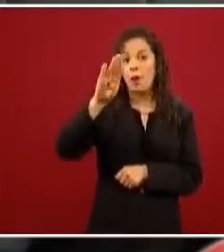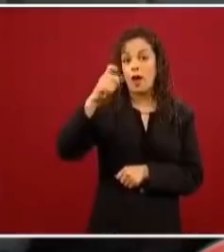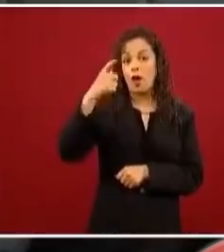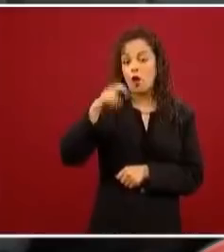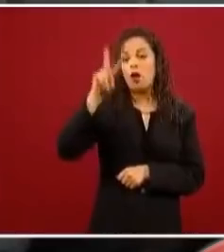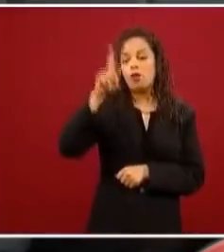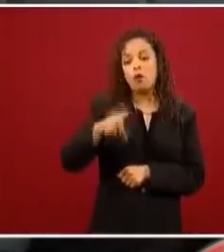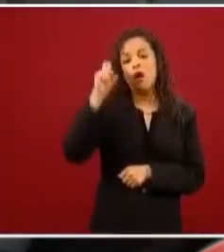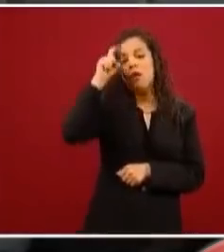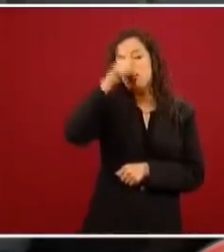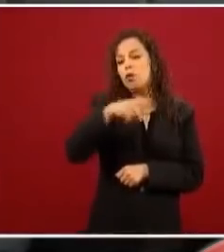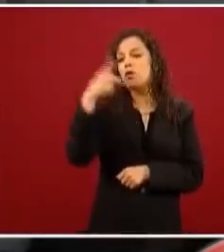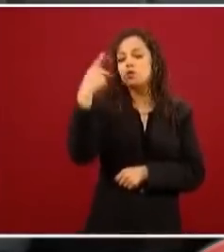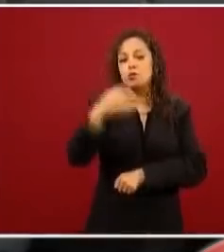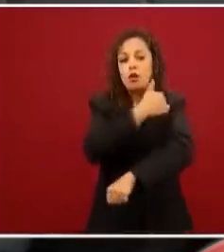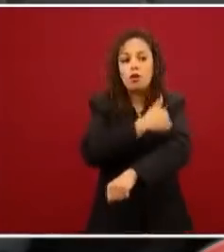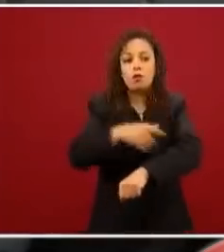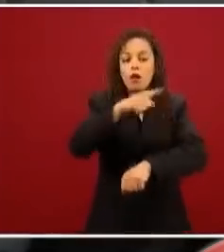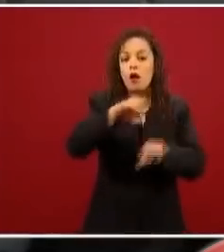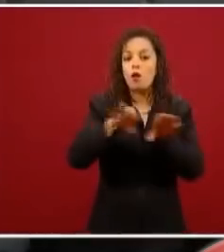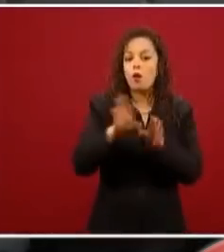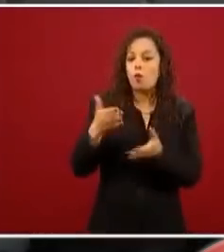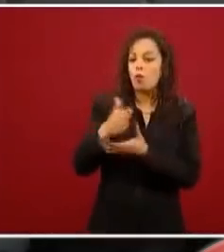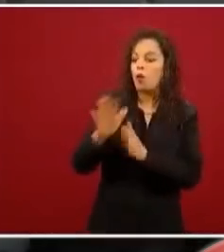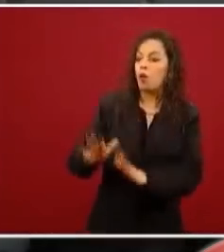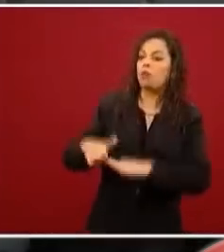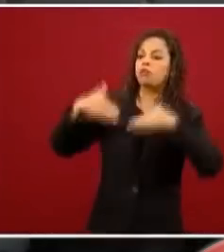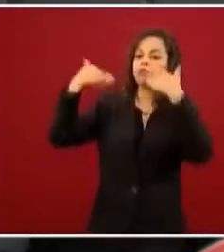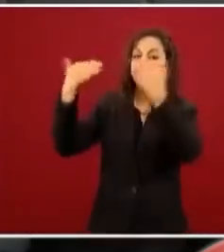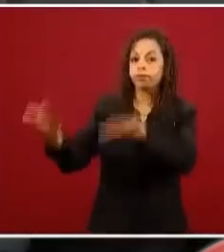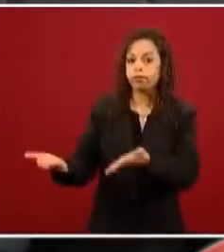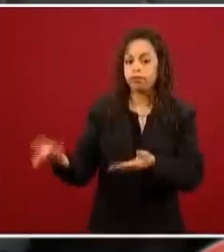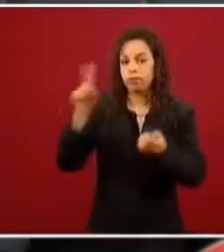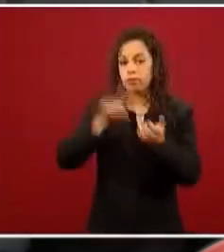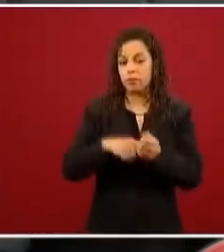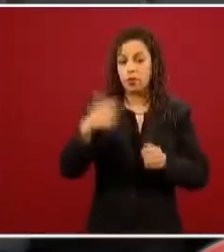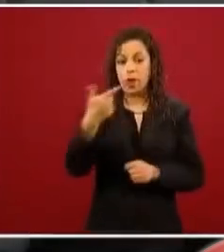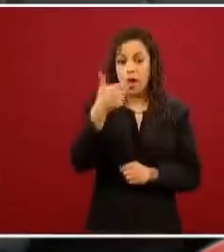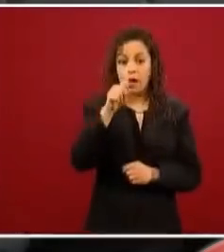familia. O tenemos un solo gastroenterólogo para todo el estado, somos